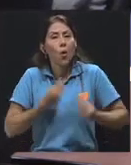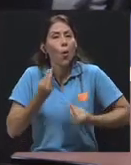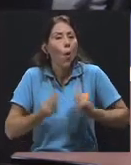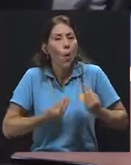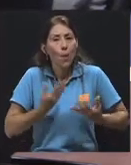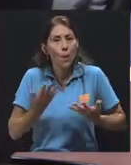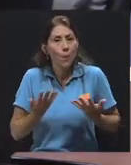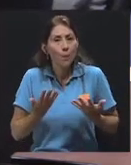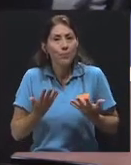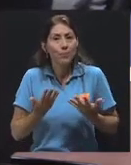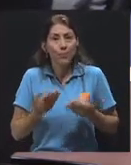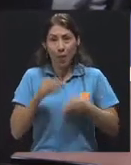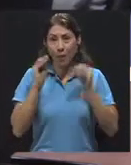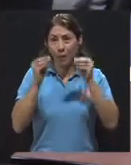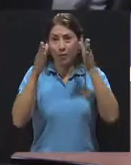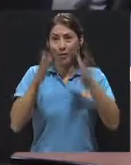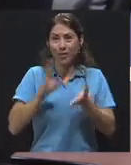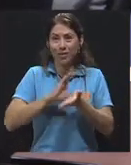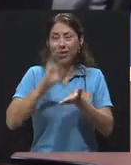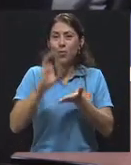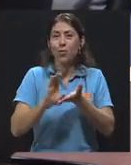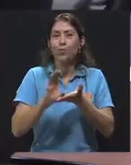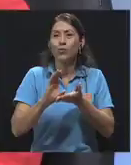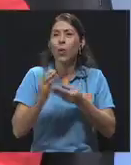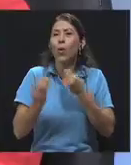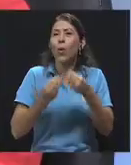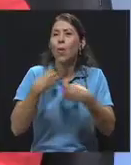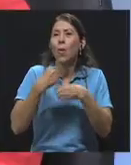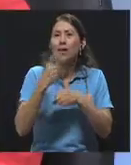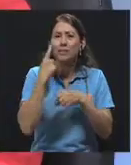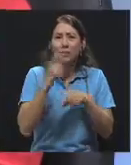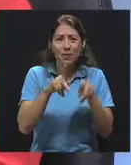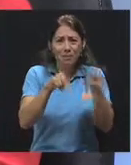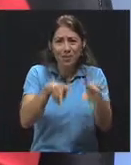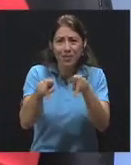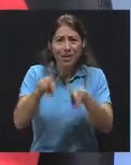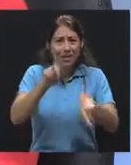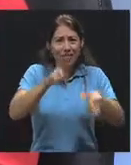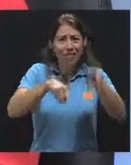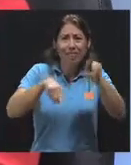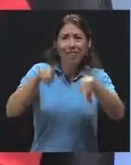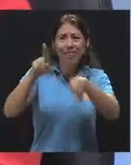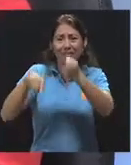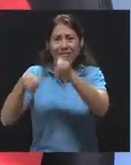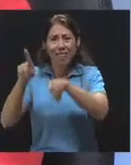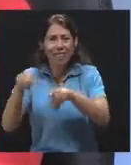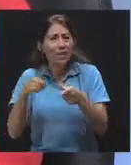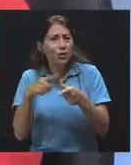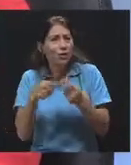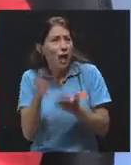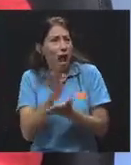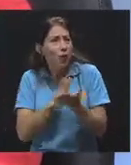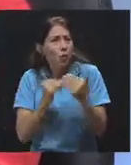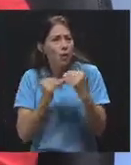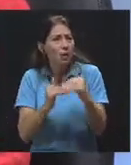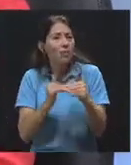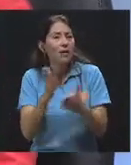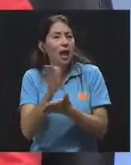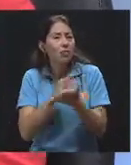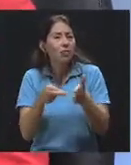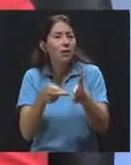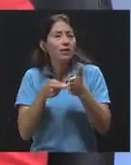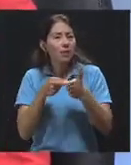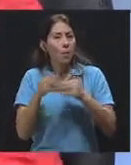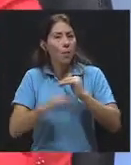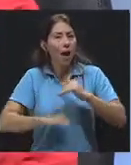¿Cómo hacen los profesores del curso para diseñar de forma de que, o sea, hay un límite o un requisito básico, saber qué